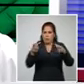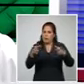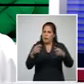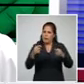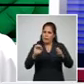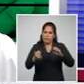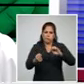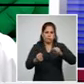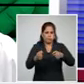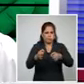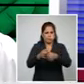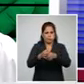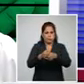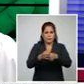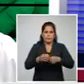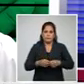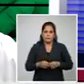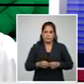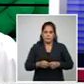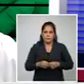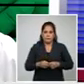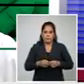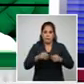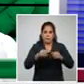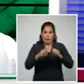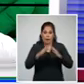En el día se dieron